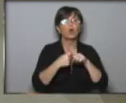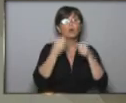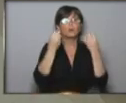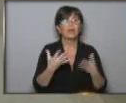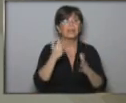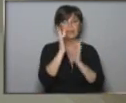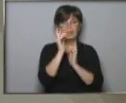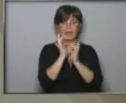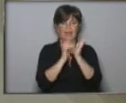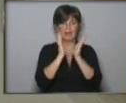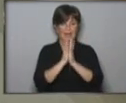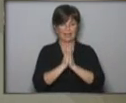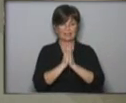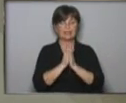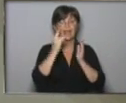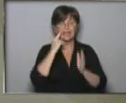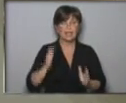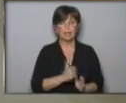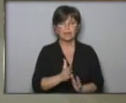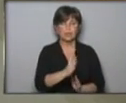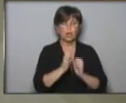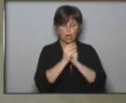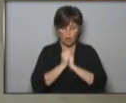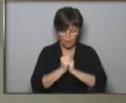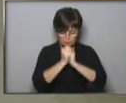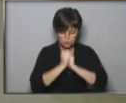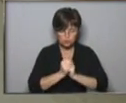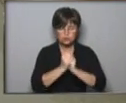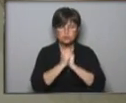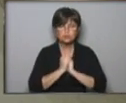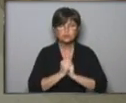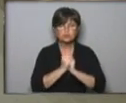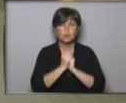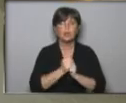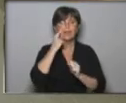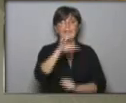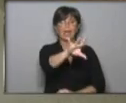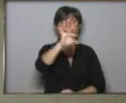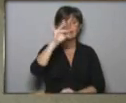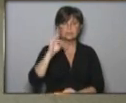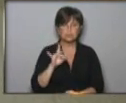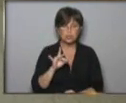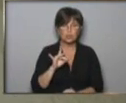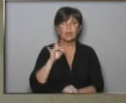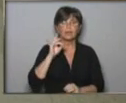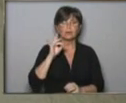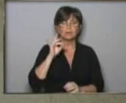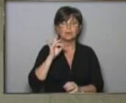Él nos dirigió en la oración y en la elección de los